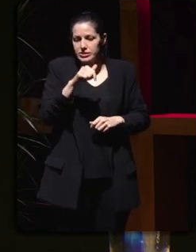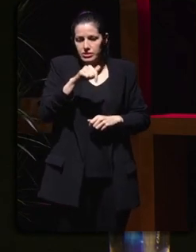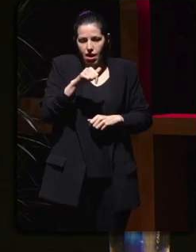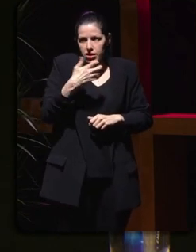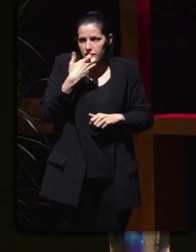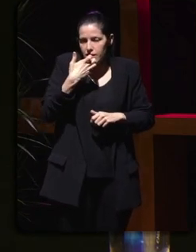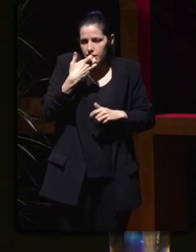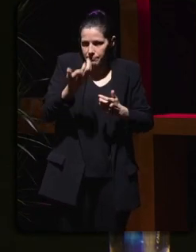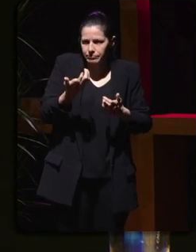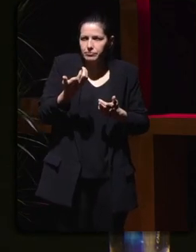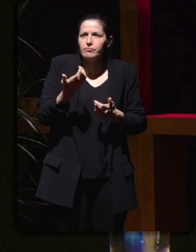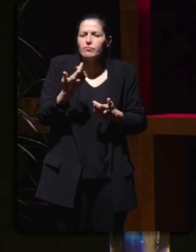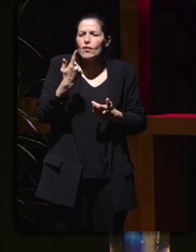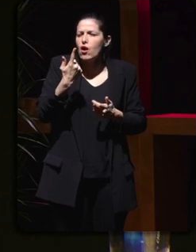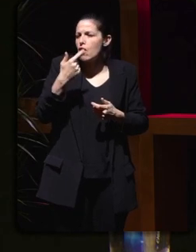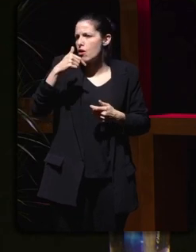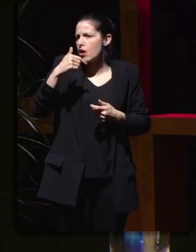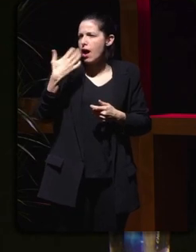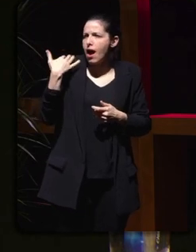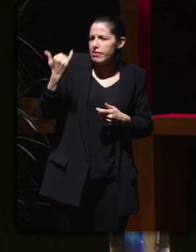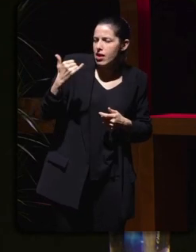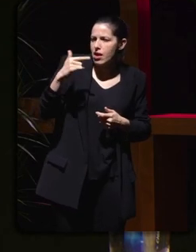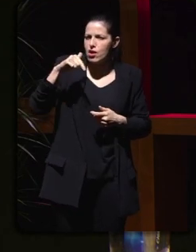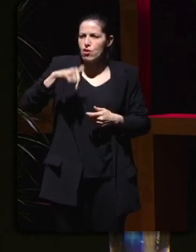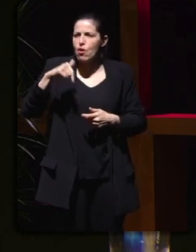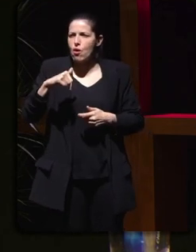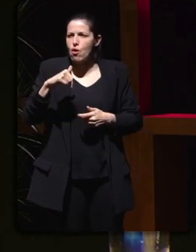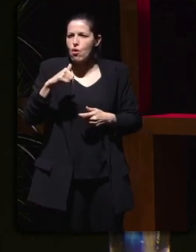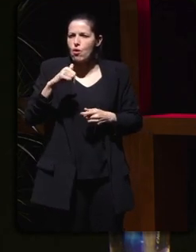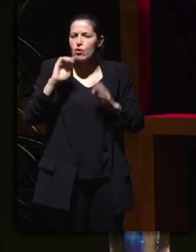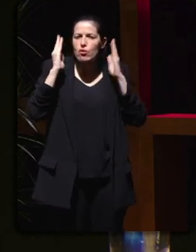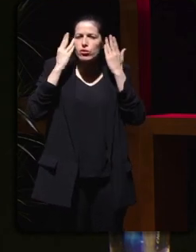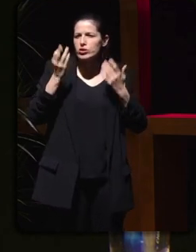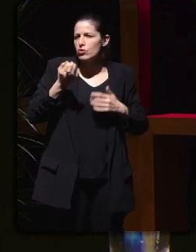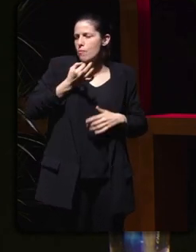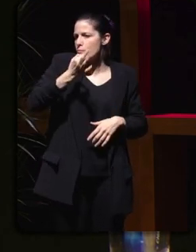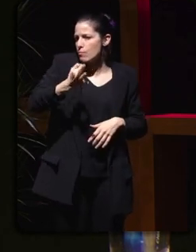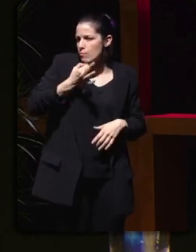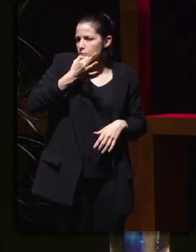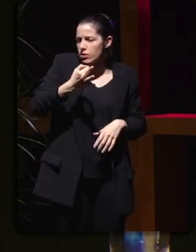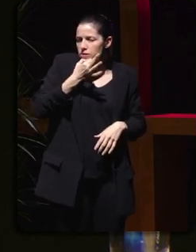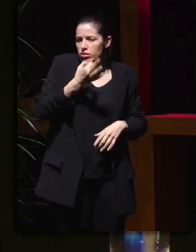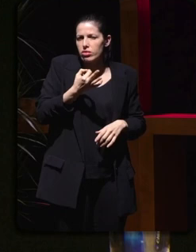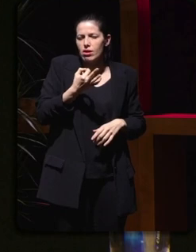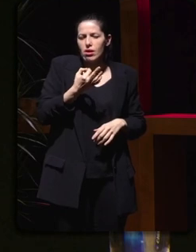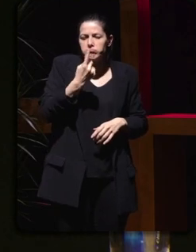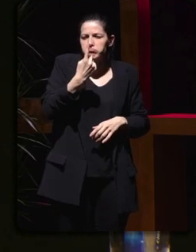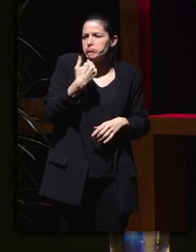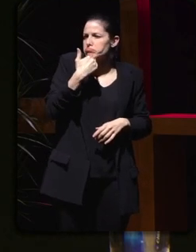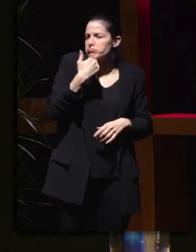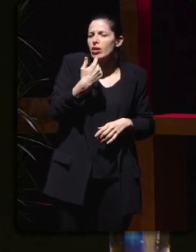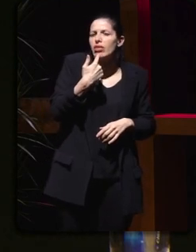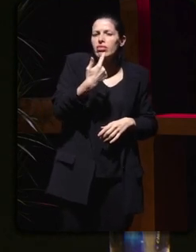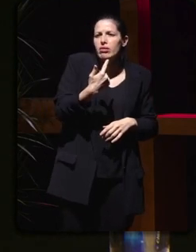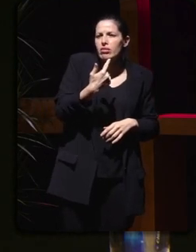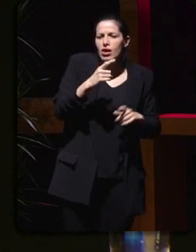decía a lo largo de las ponencias de ayer y de hoy es que como todo el mundo puede puede ver la